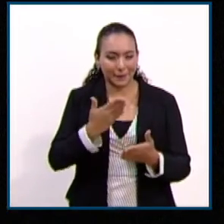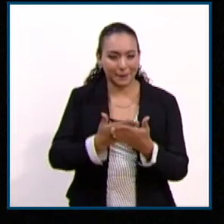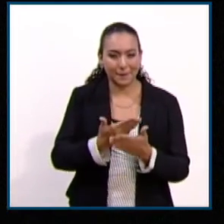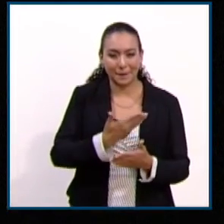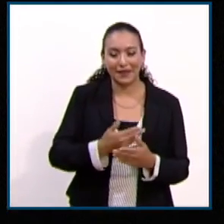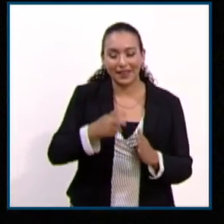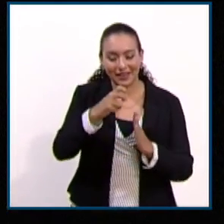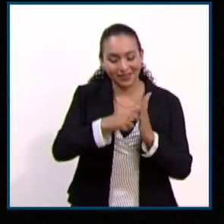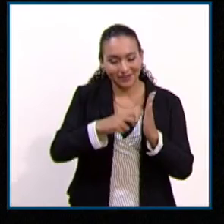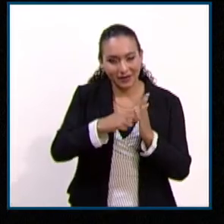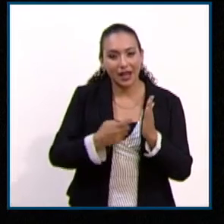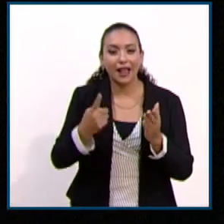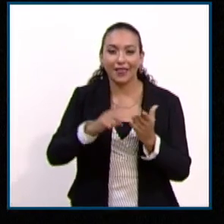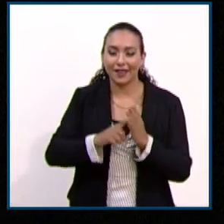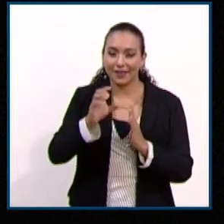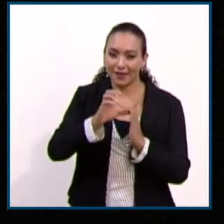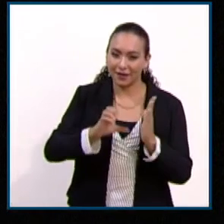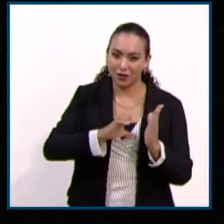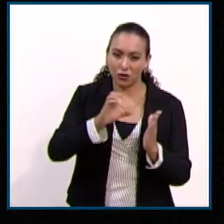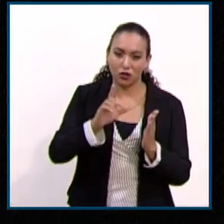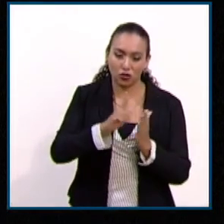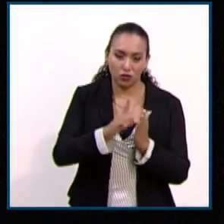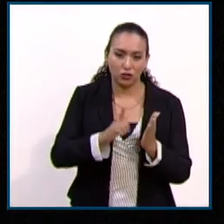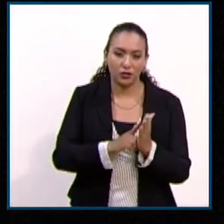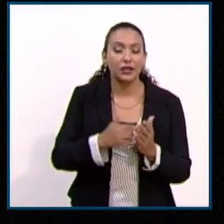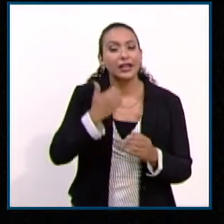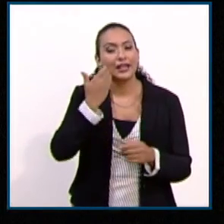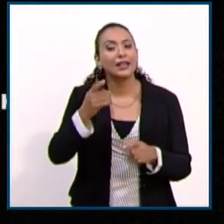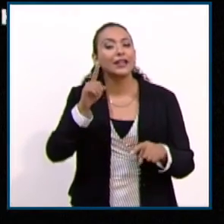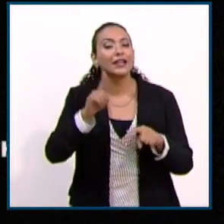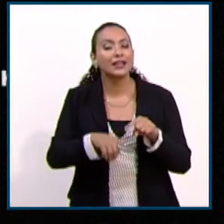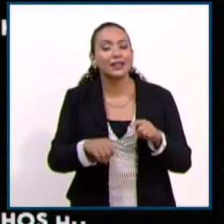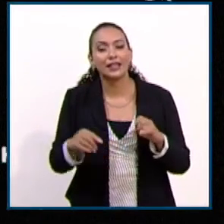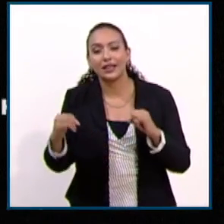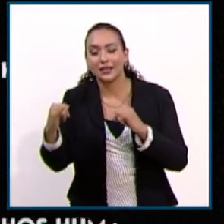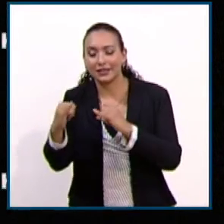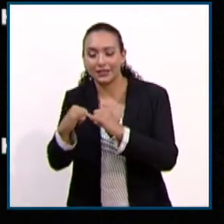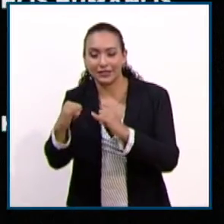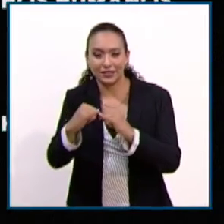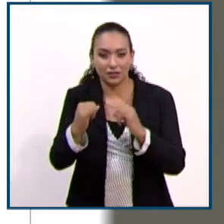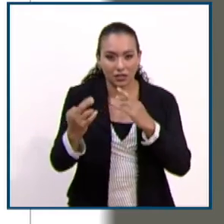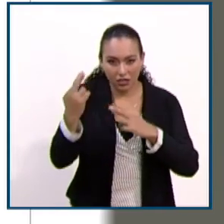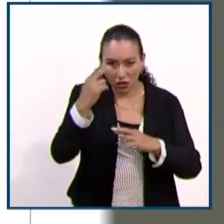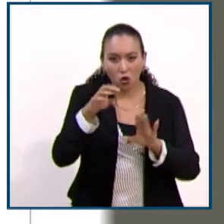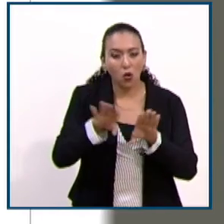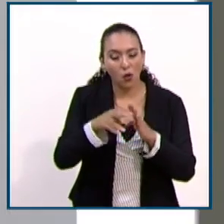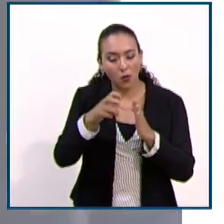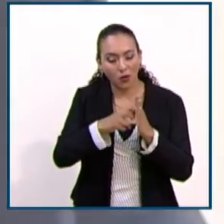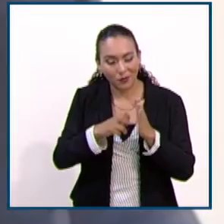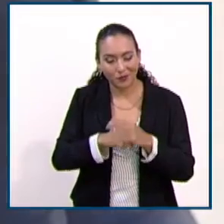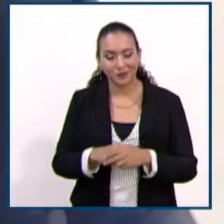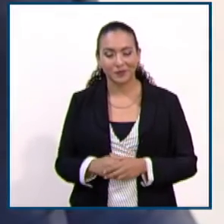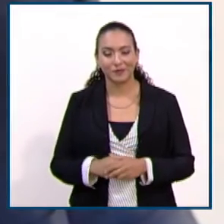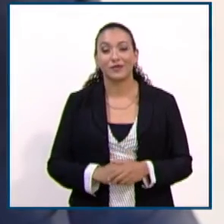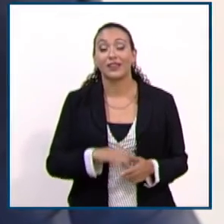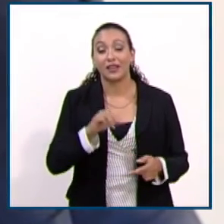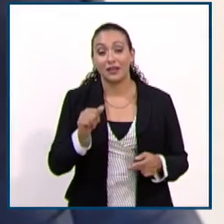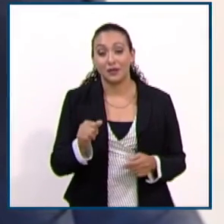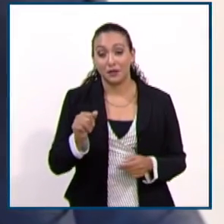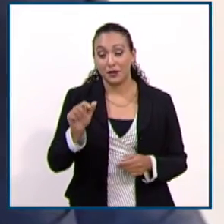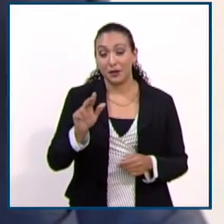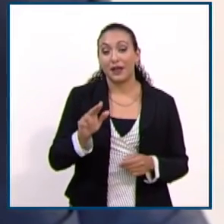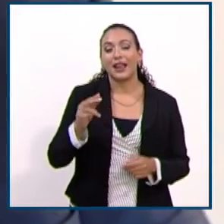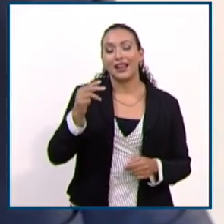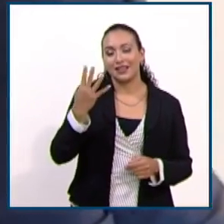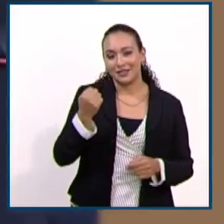de reformas a la Constitución que propone la eliminación de los organismos autónomos. El miércoles a las 9 de la noche, en Diálogo